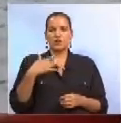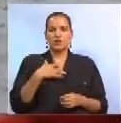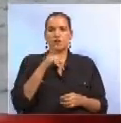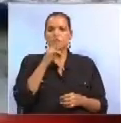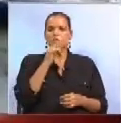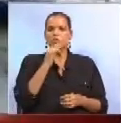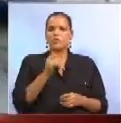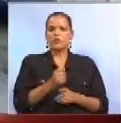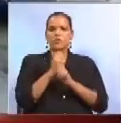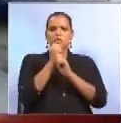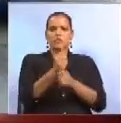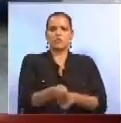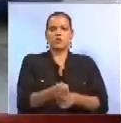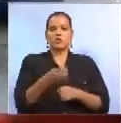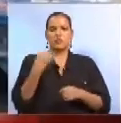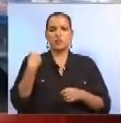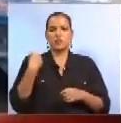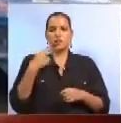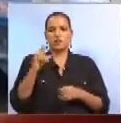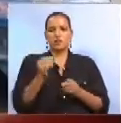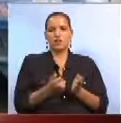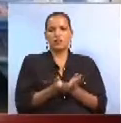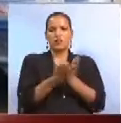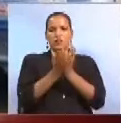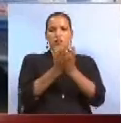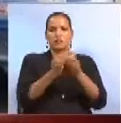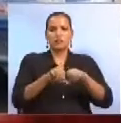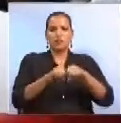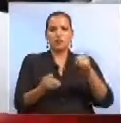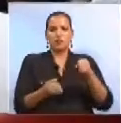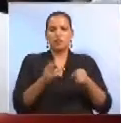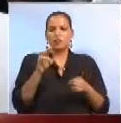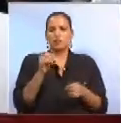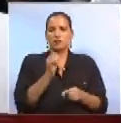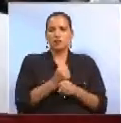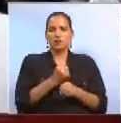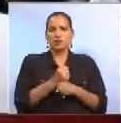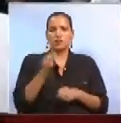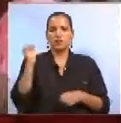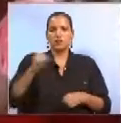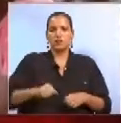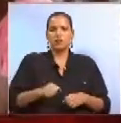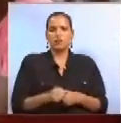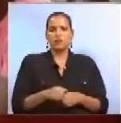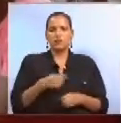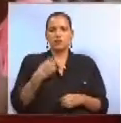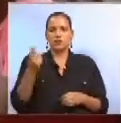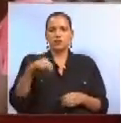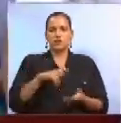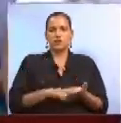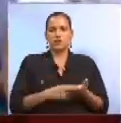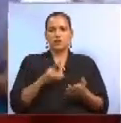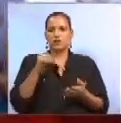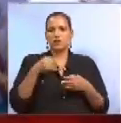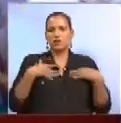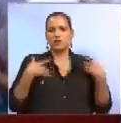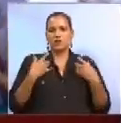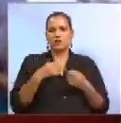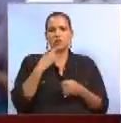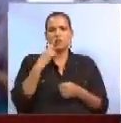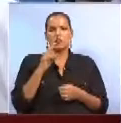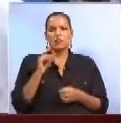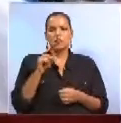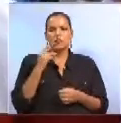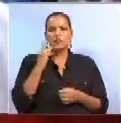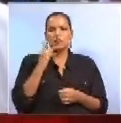pescadores afectados y que ya lleva 8 días sin salir a realizar su faena de pesca, salió inconforme a la reunión porque aún no hay